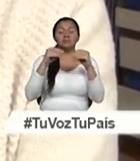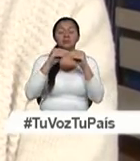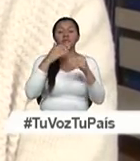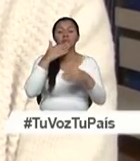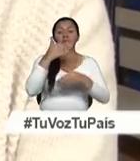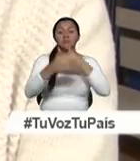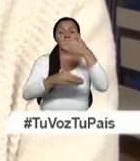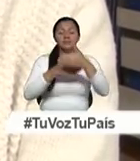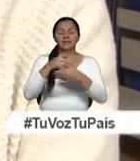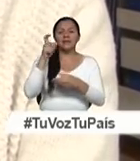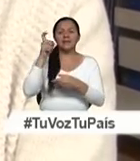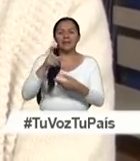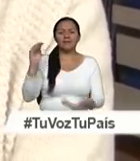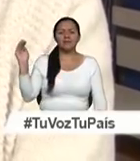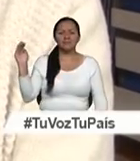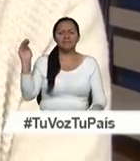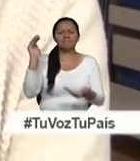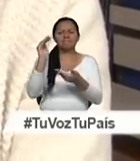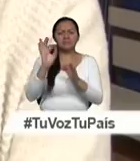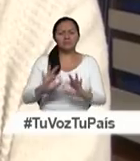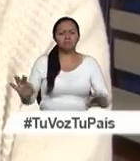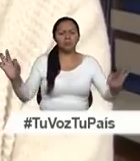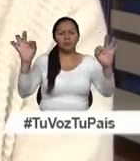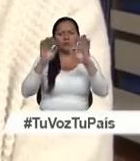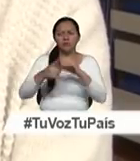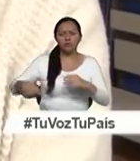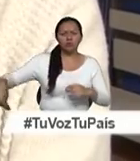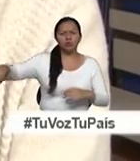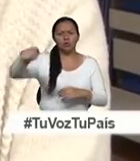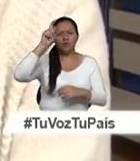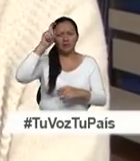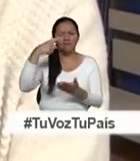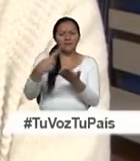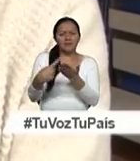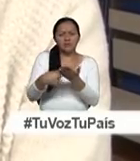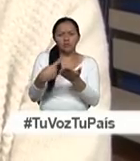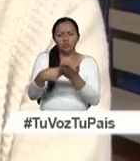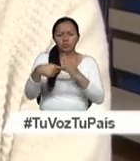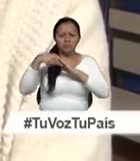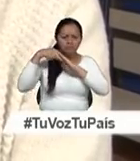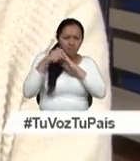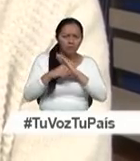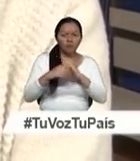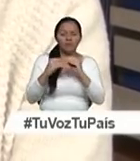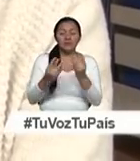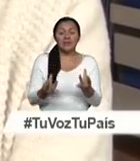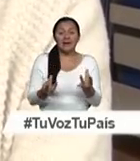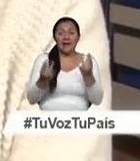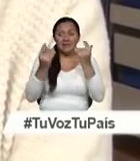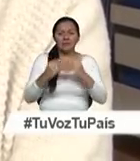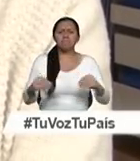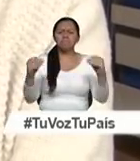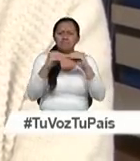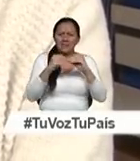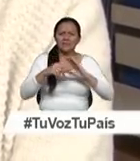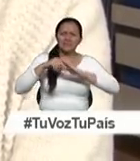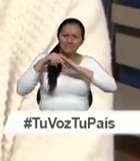Nosotros lo que buscamos es que se empiece a una discusión mucho más profunda sobre la calidad de la calidad,